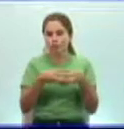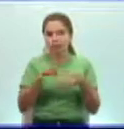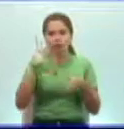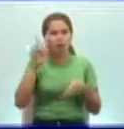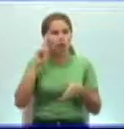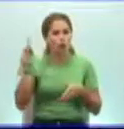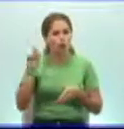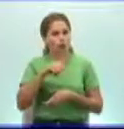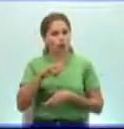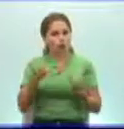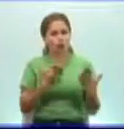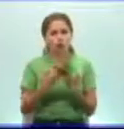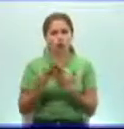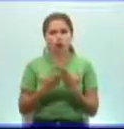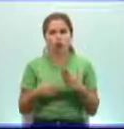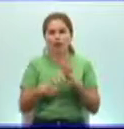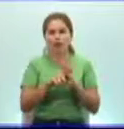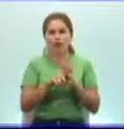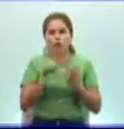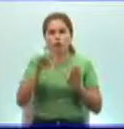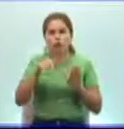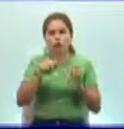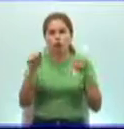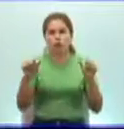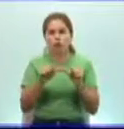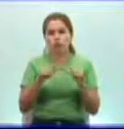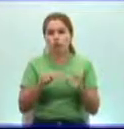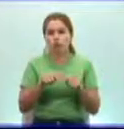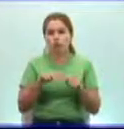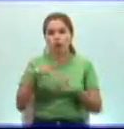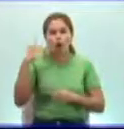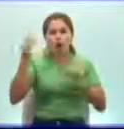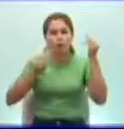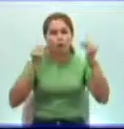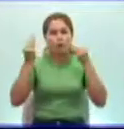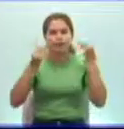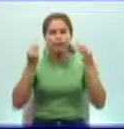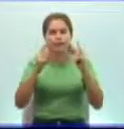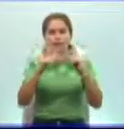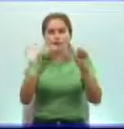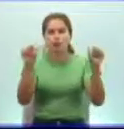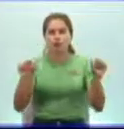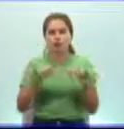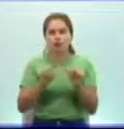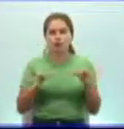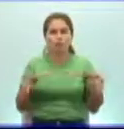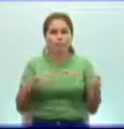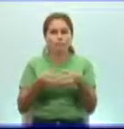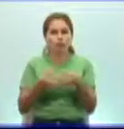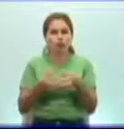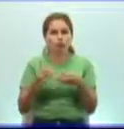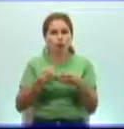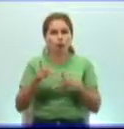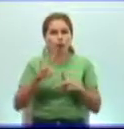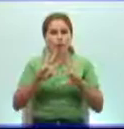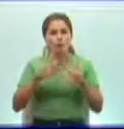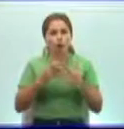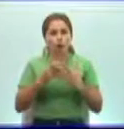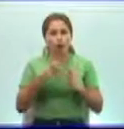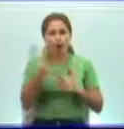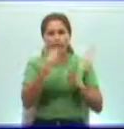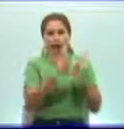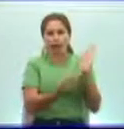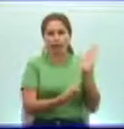ya estudió la ley de Ohm para una porción de circuito. Ahora lo vamos a analizar para un circuito completo y vamos a ver todas las características